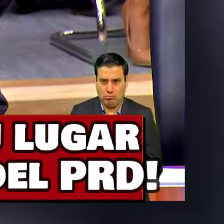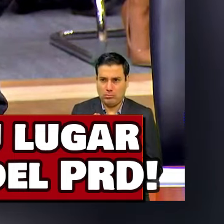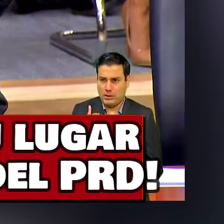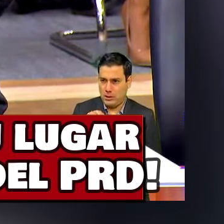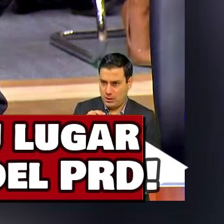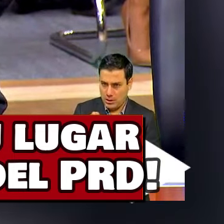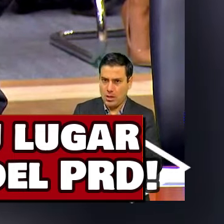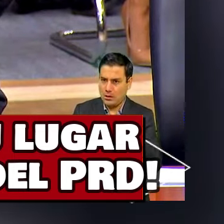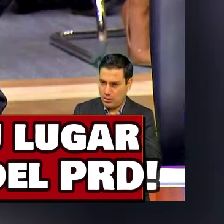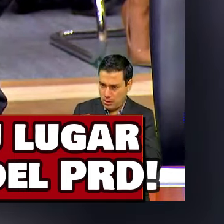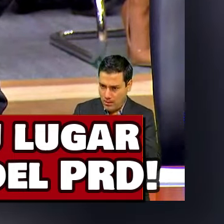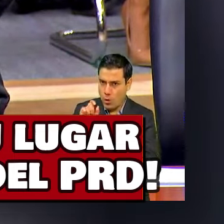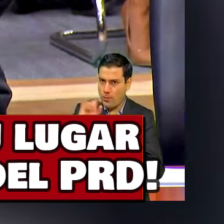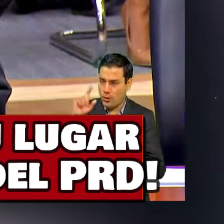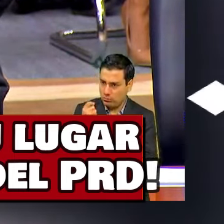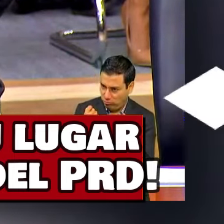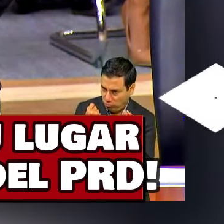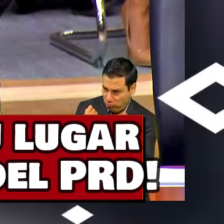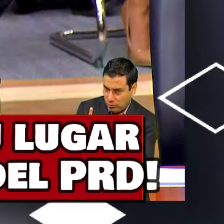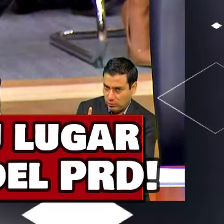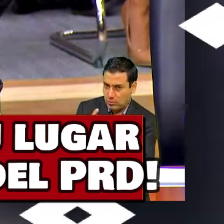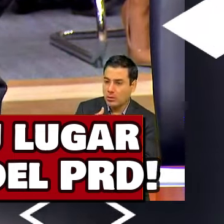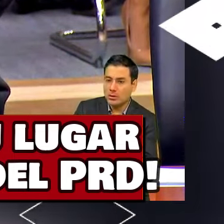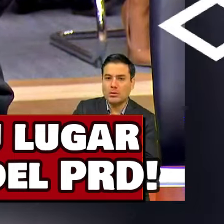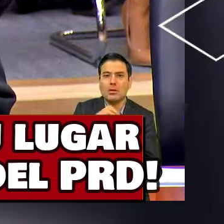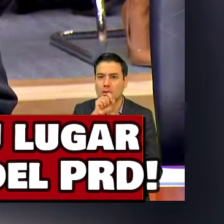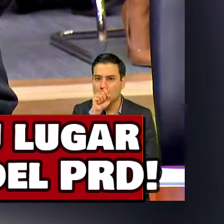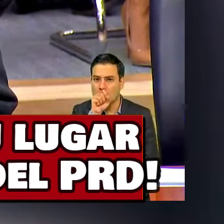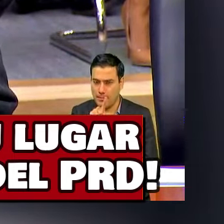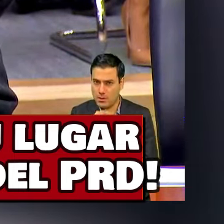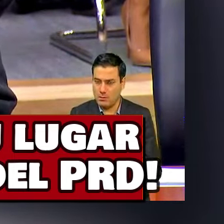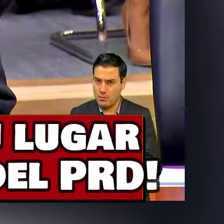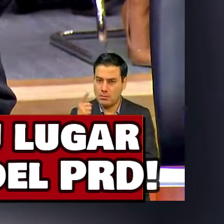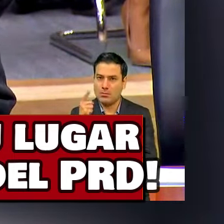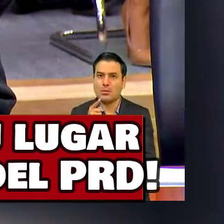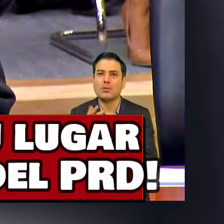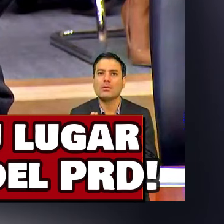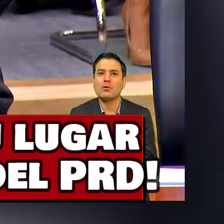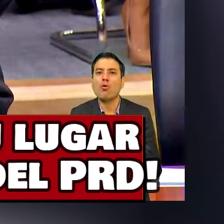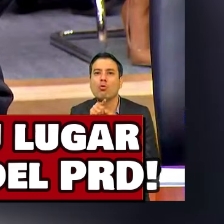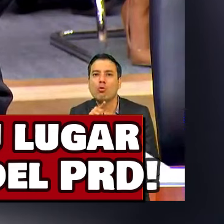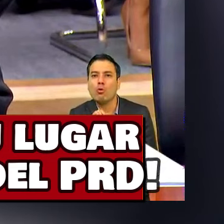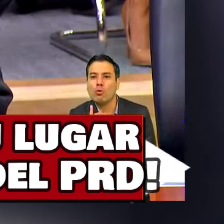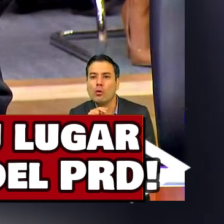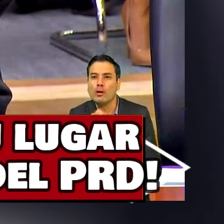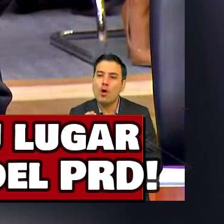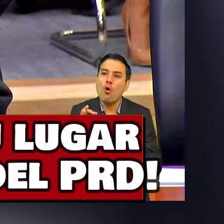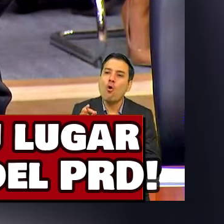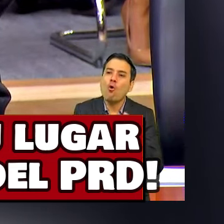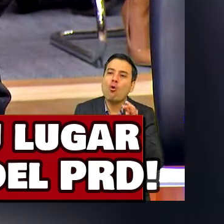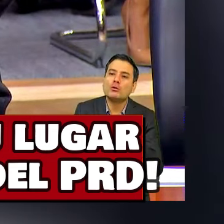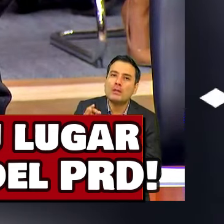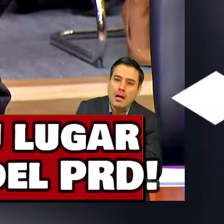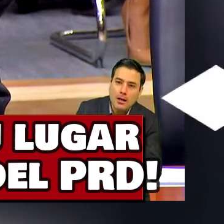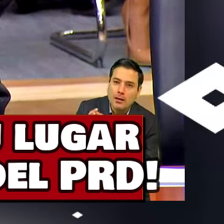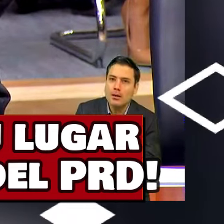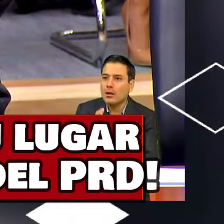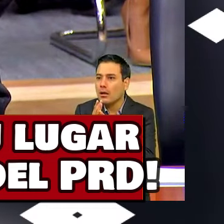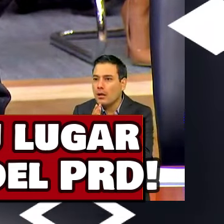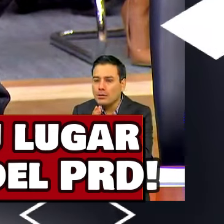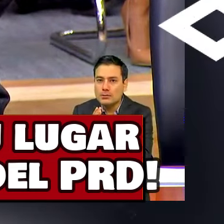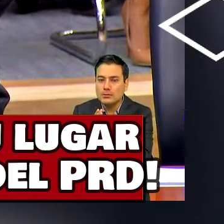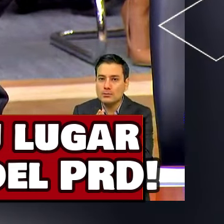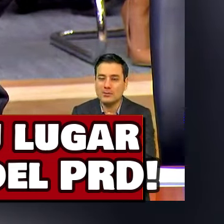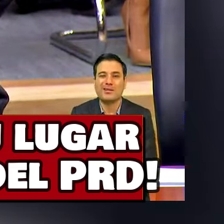siendo presentado aquí, el esfuerzo, el profesionalismo, pero comparto que a la hora de juzgar, sobre todo a la hora de castigar, debería